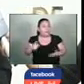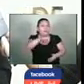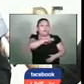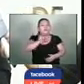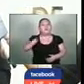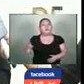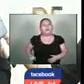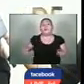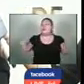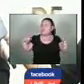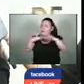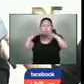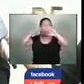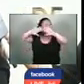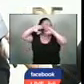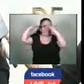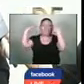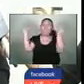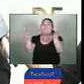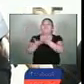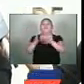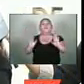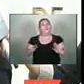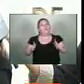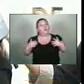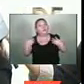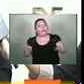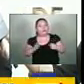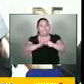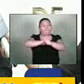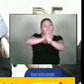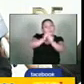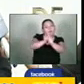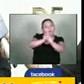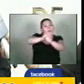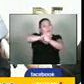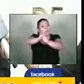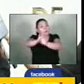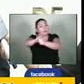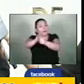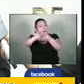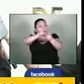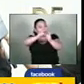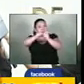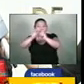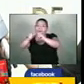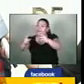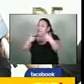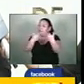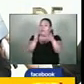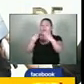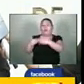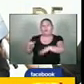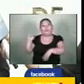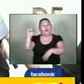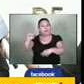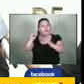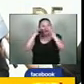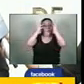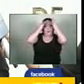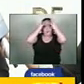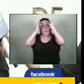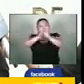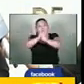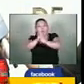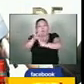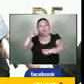está sucediendo a nivel internacional y obedece a las adaptaciones, a los cambios, a las mutaciones que son estas variantes de preocupación, como